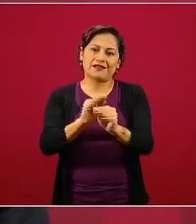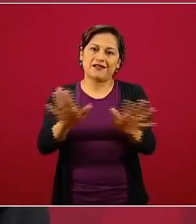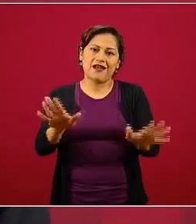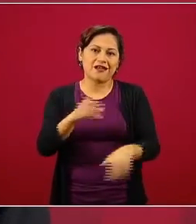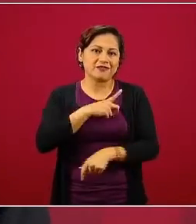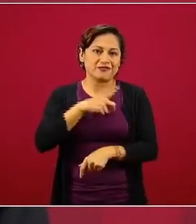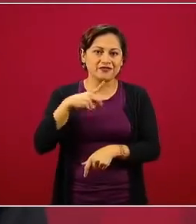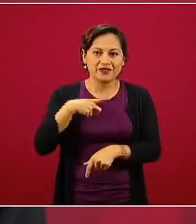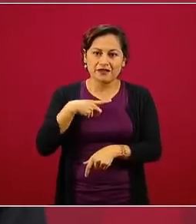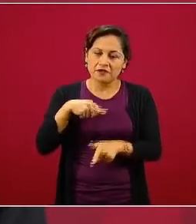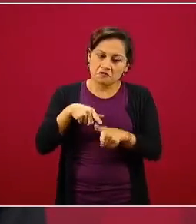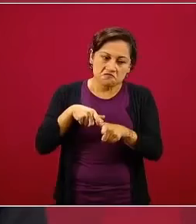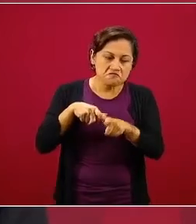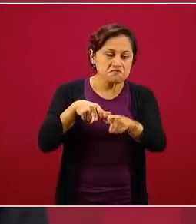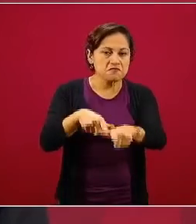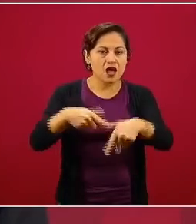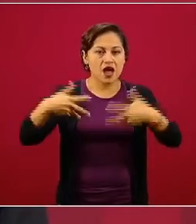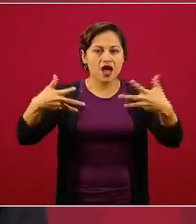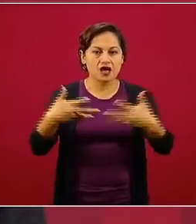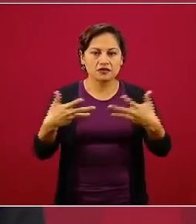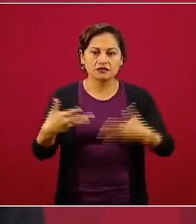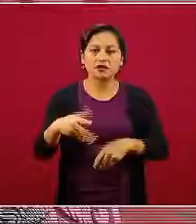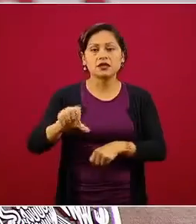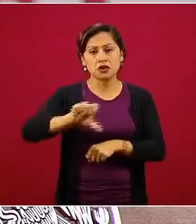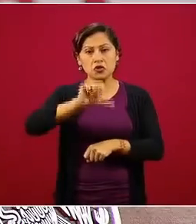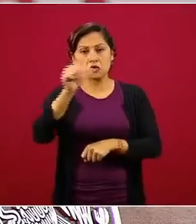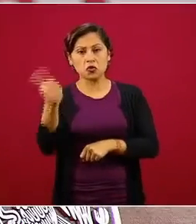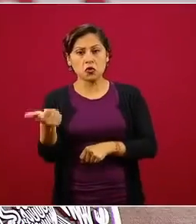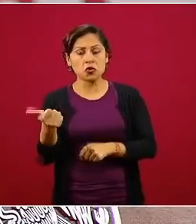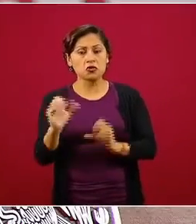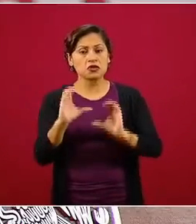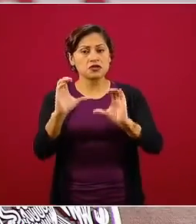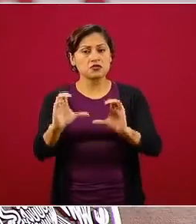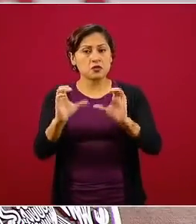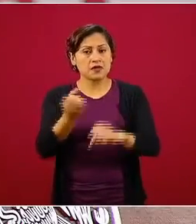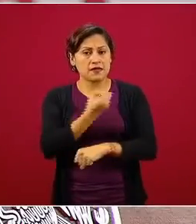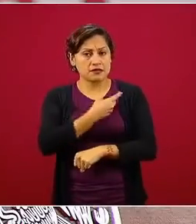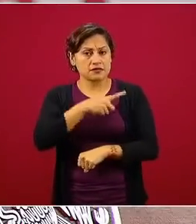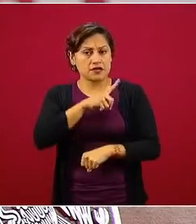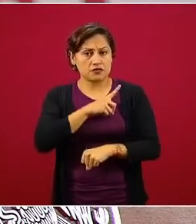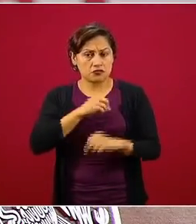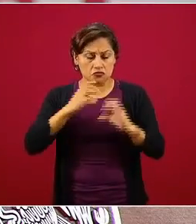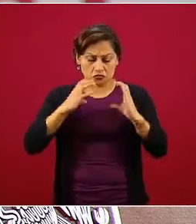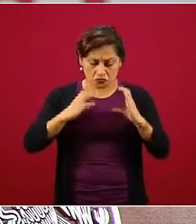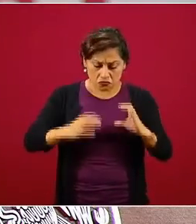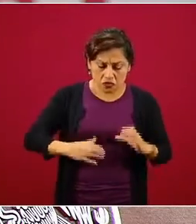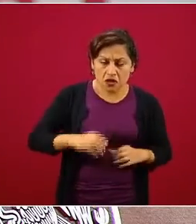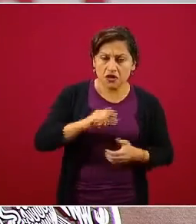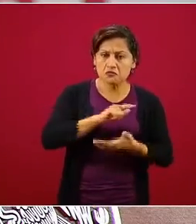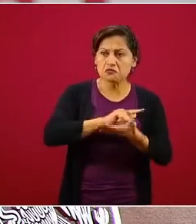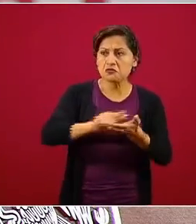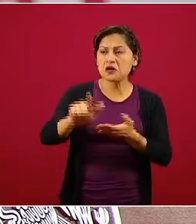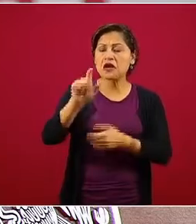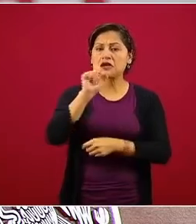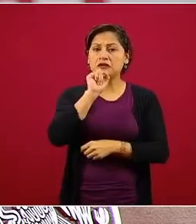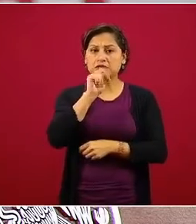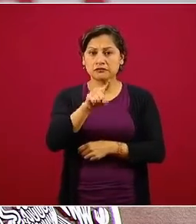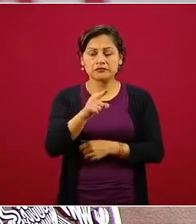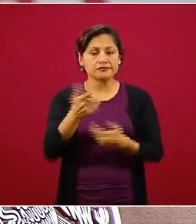Y muchas otras prácticas, ¿no?, de aseo y de